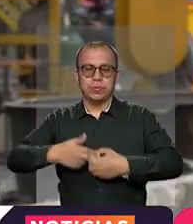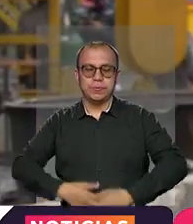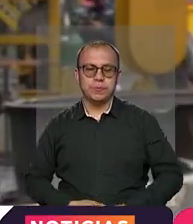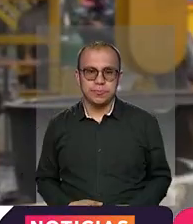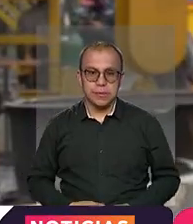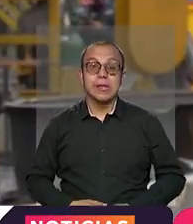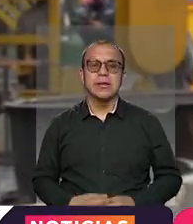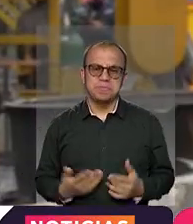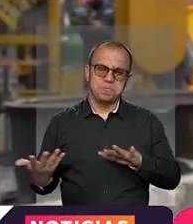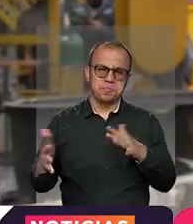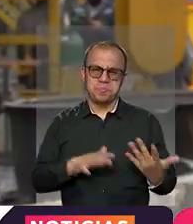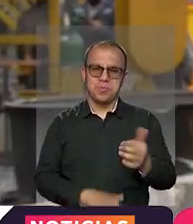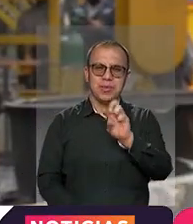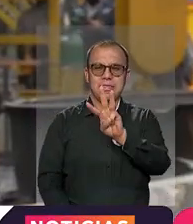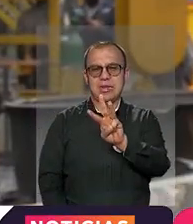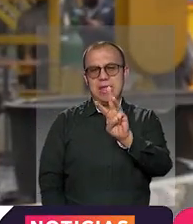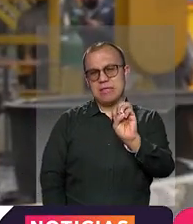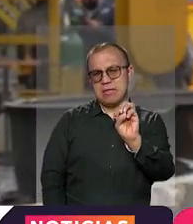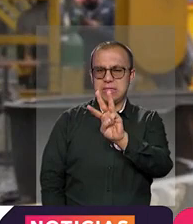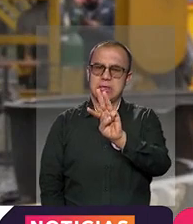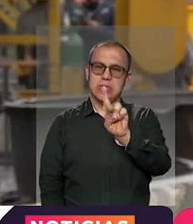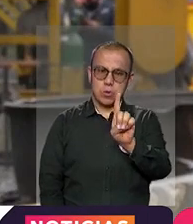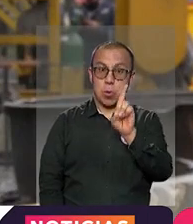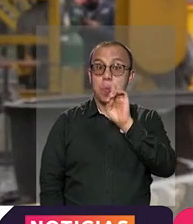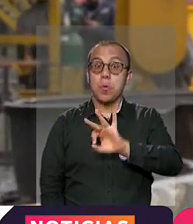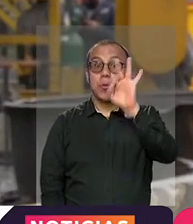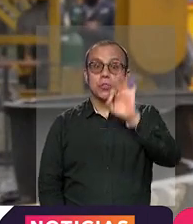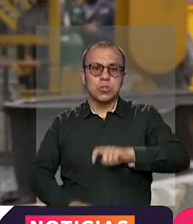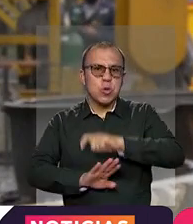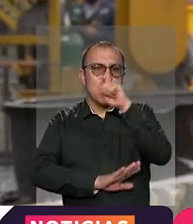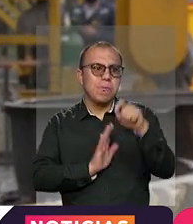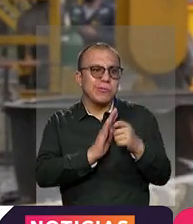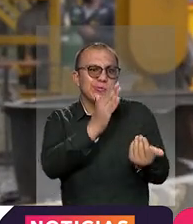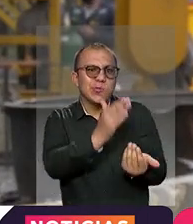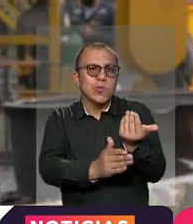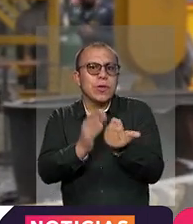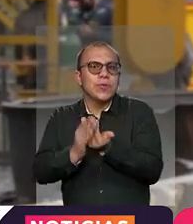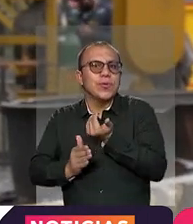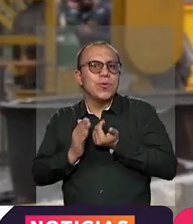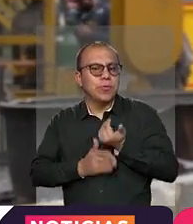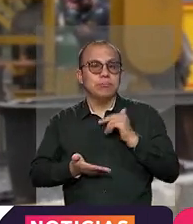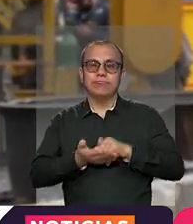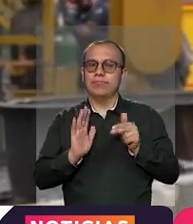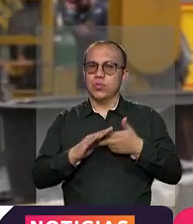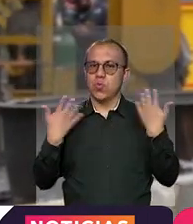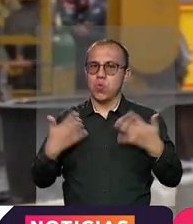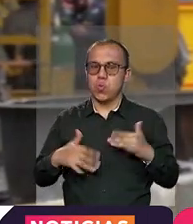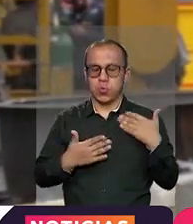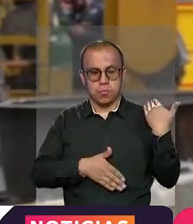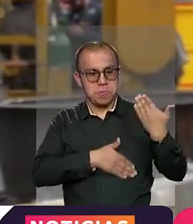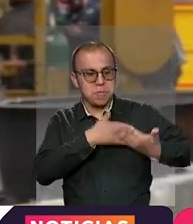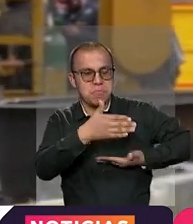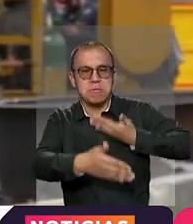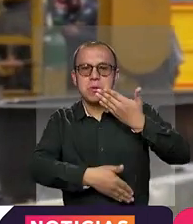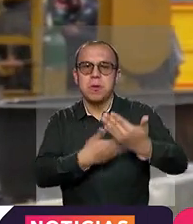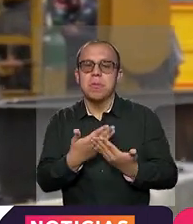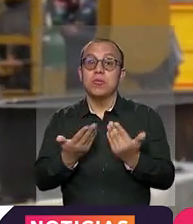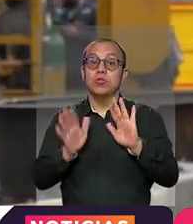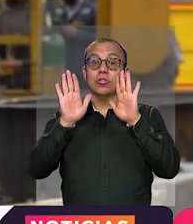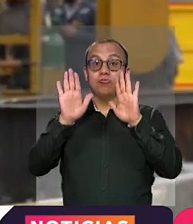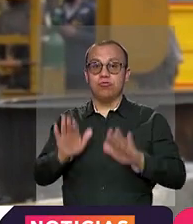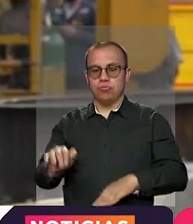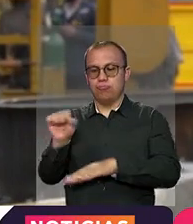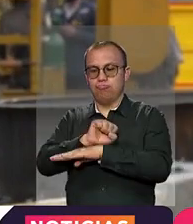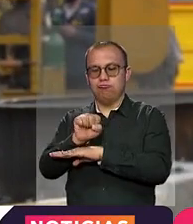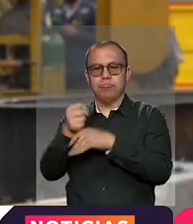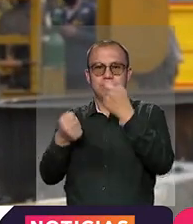el 30-31% de toda la flota de Transmilenio totalmente nueva. Eso es una marca muy importante porque, por supuesto, son buses que reducen